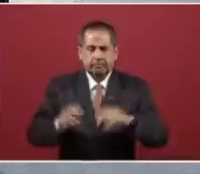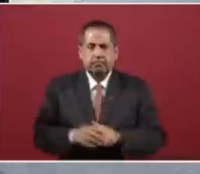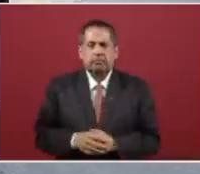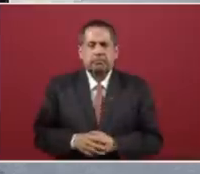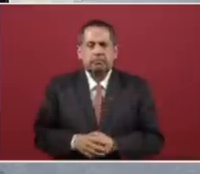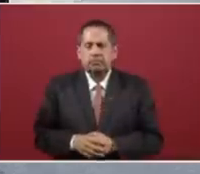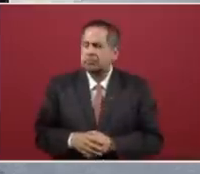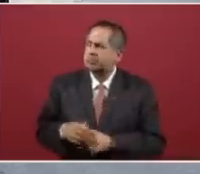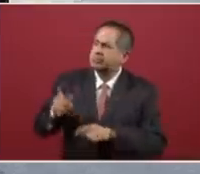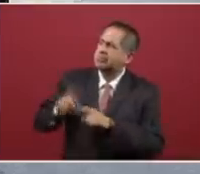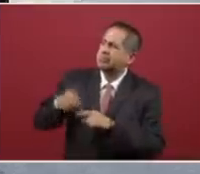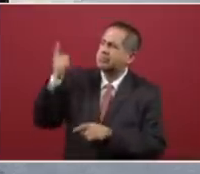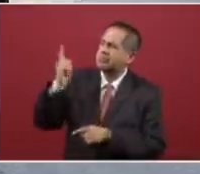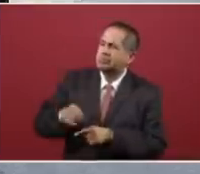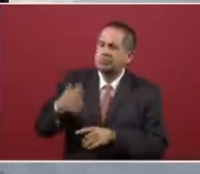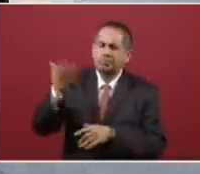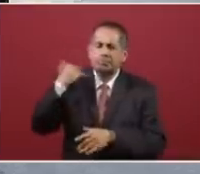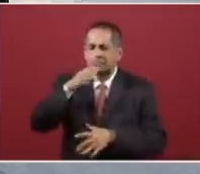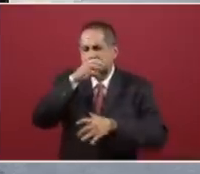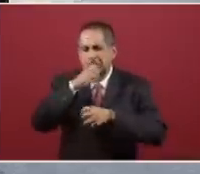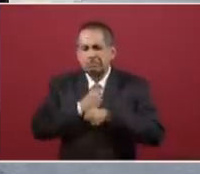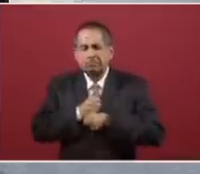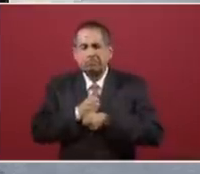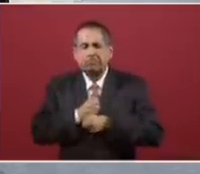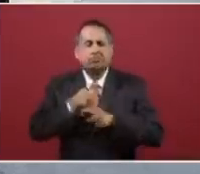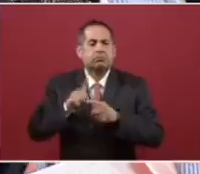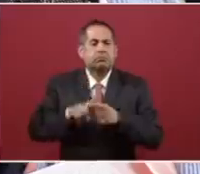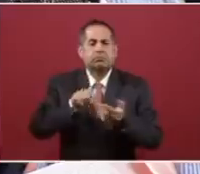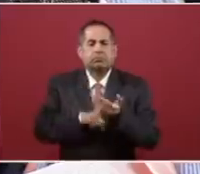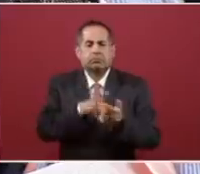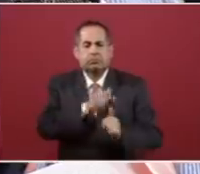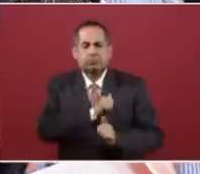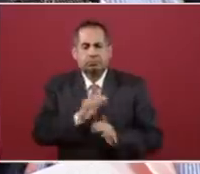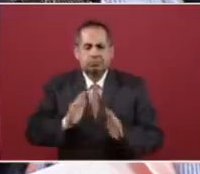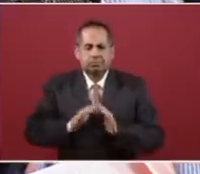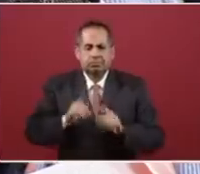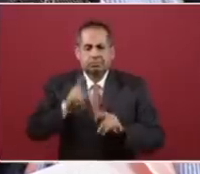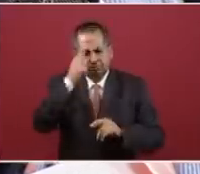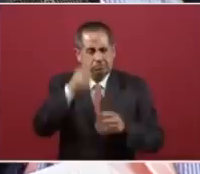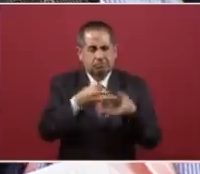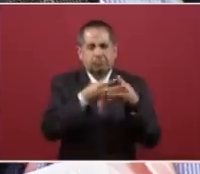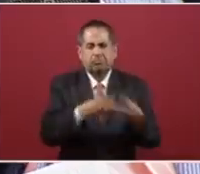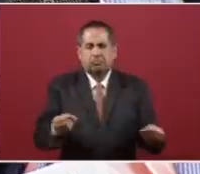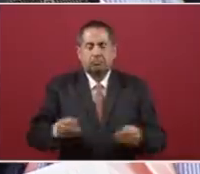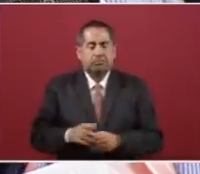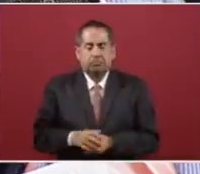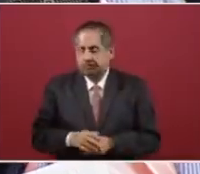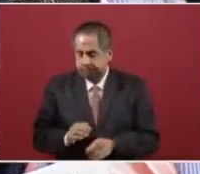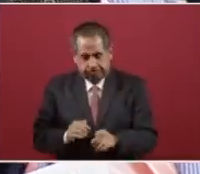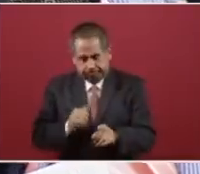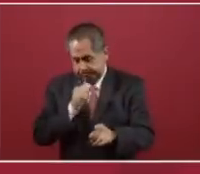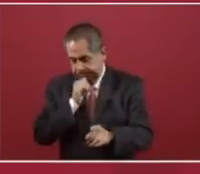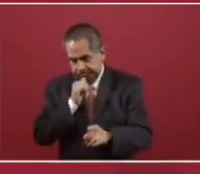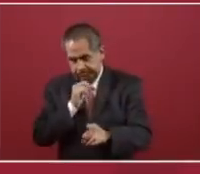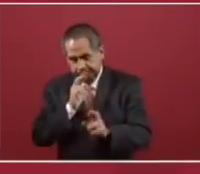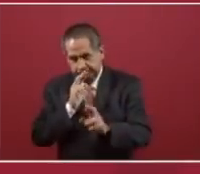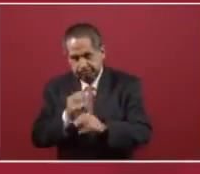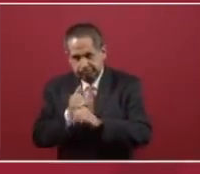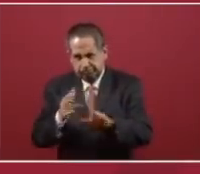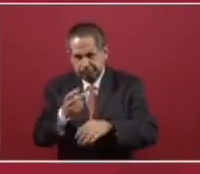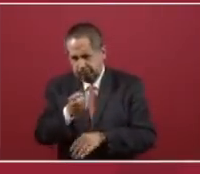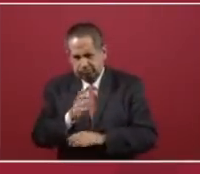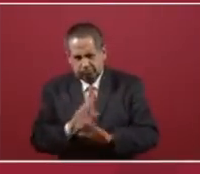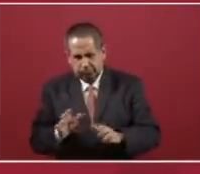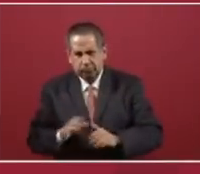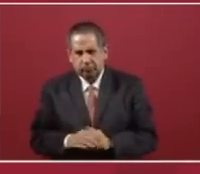dio la orden de que no se diera a conocer que había un militar en estas desapariciones no tengo esta información